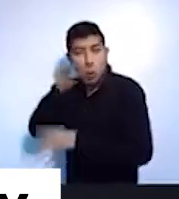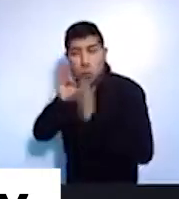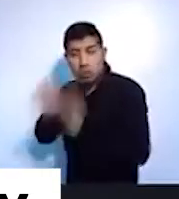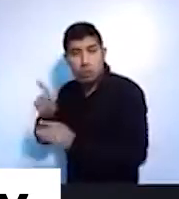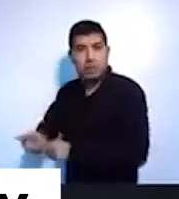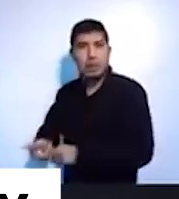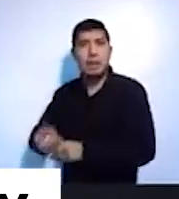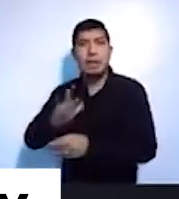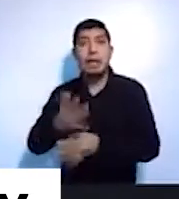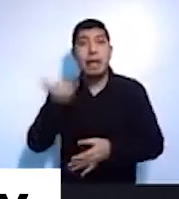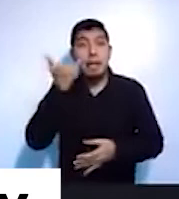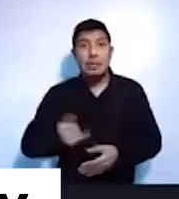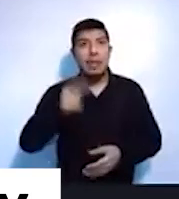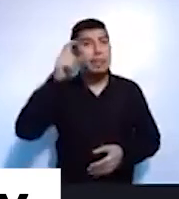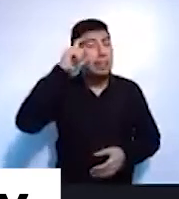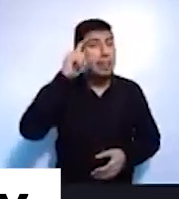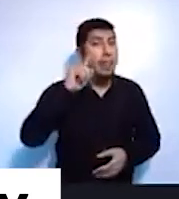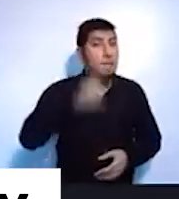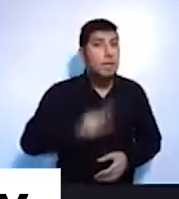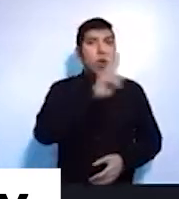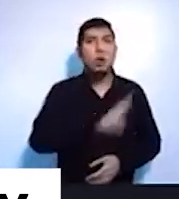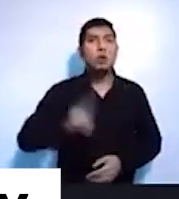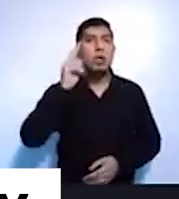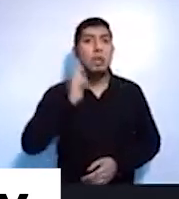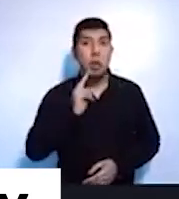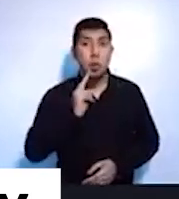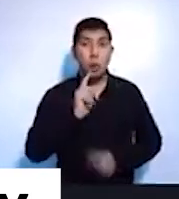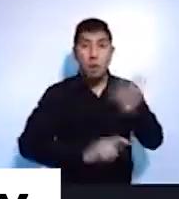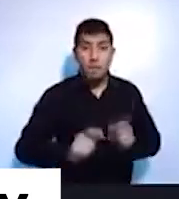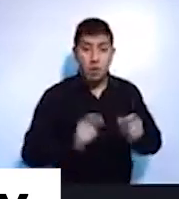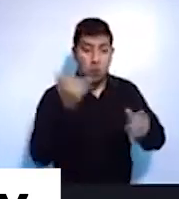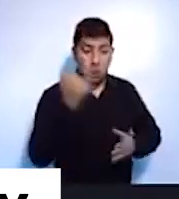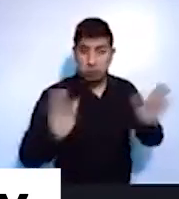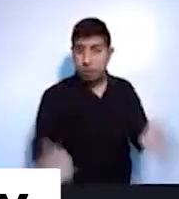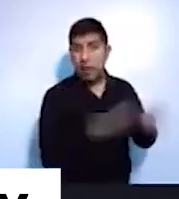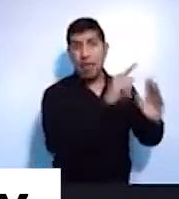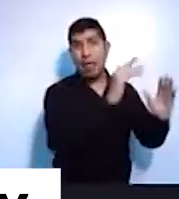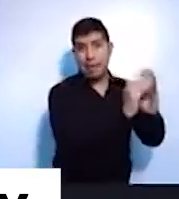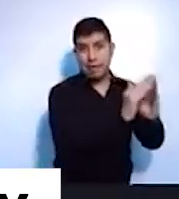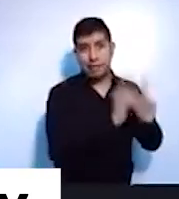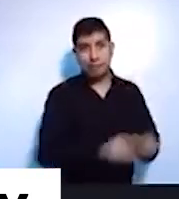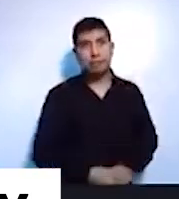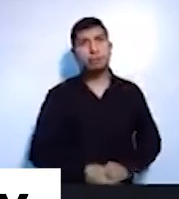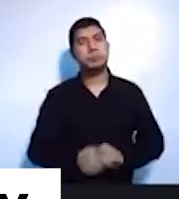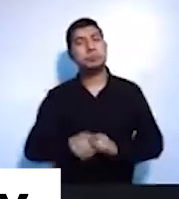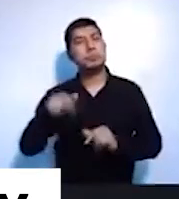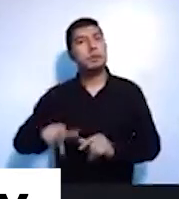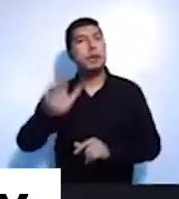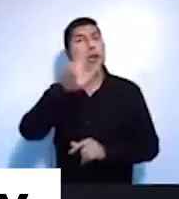seguimiento 10.209 personas. También les contamos que tenemos 35